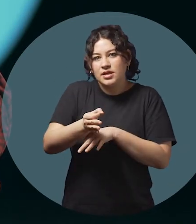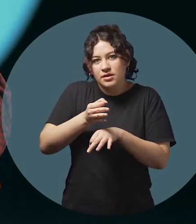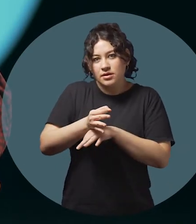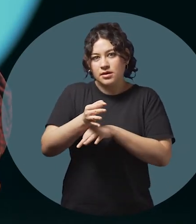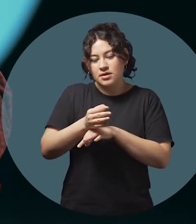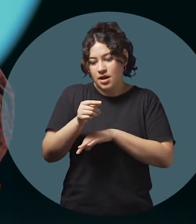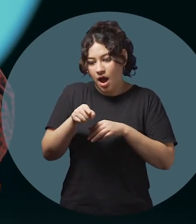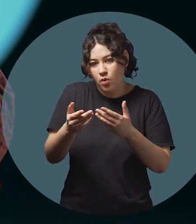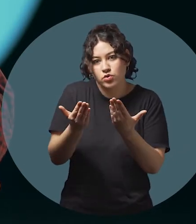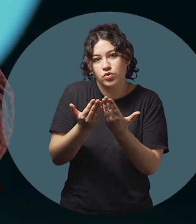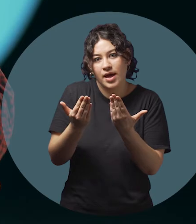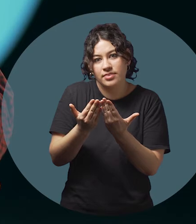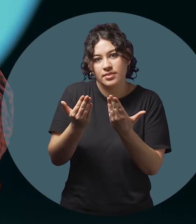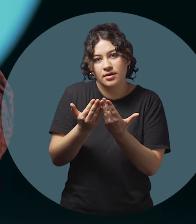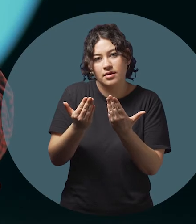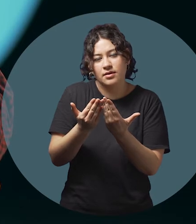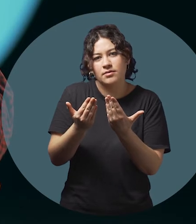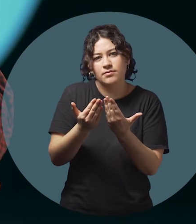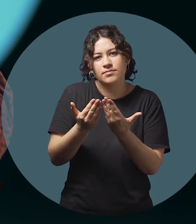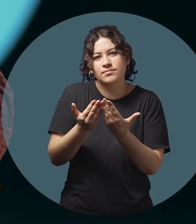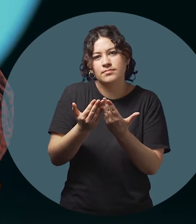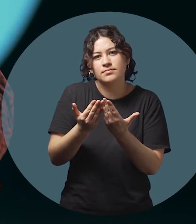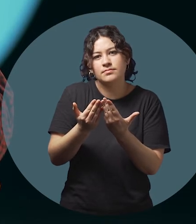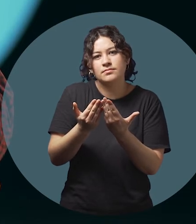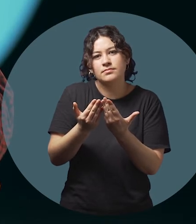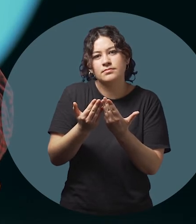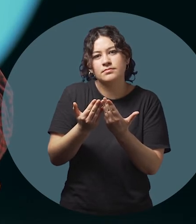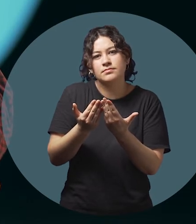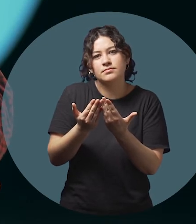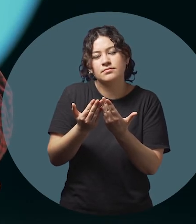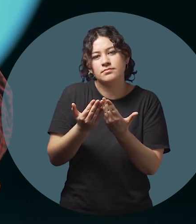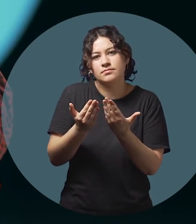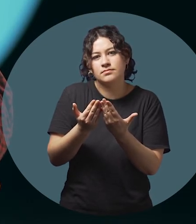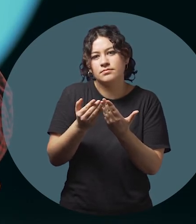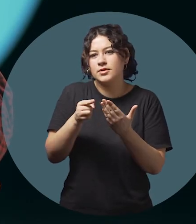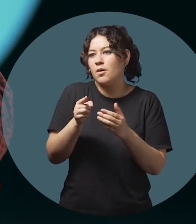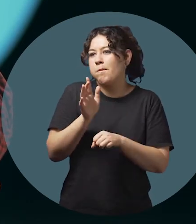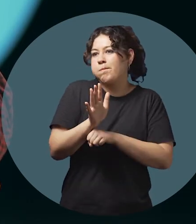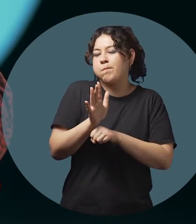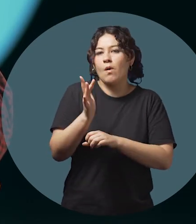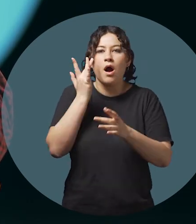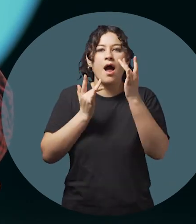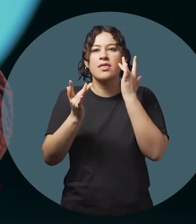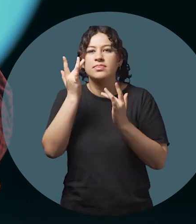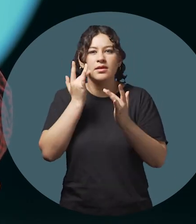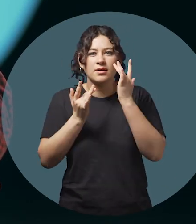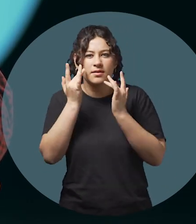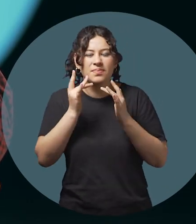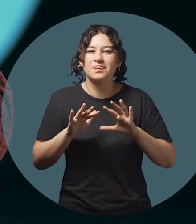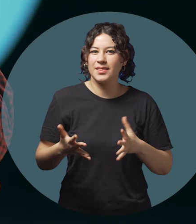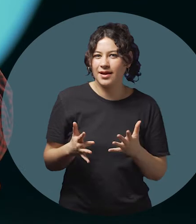transmite a un estudiante, lo que tiene que transmitir es, y eso pasa a ser un arte, y es